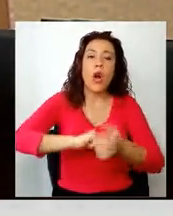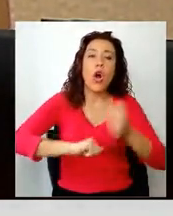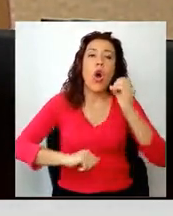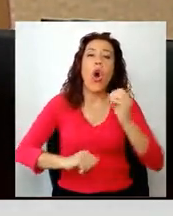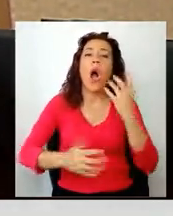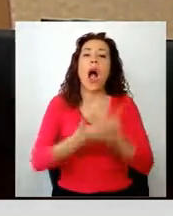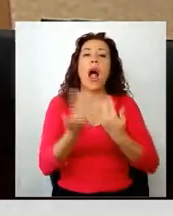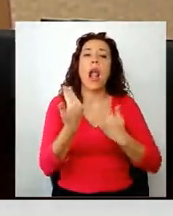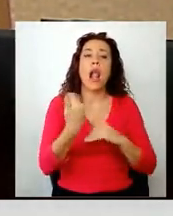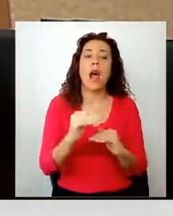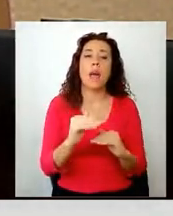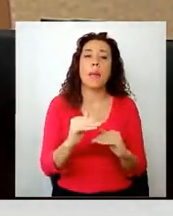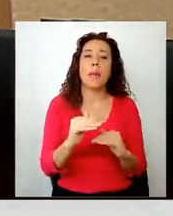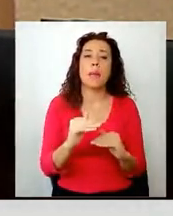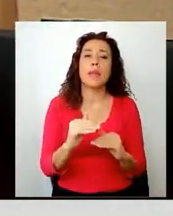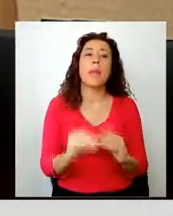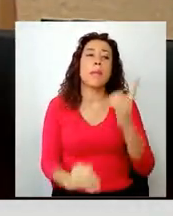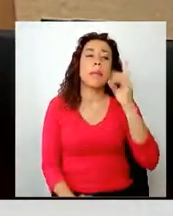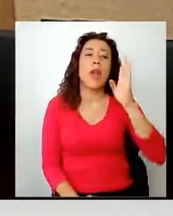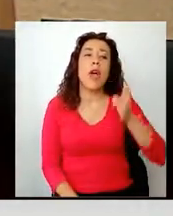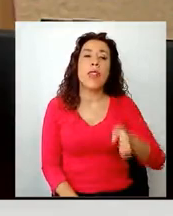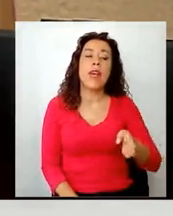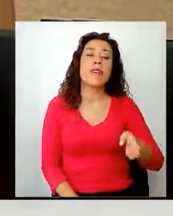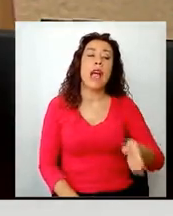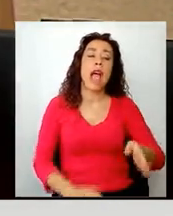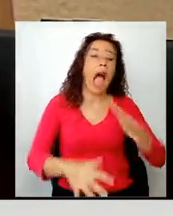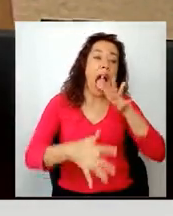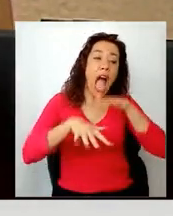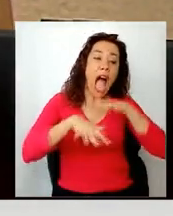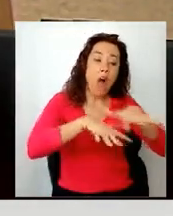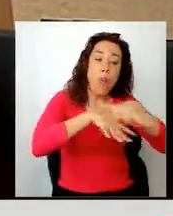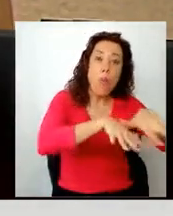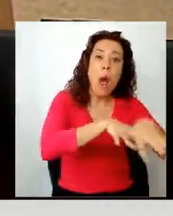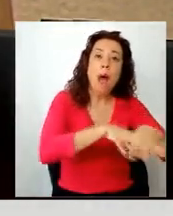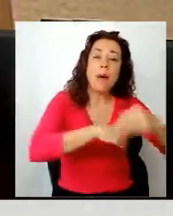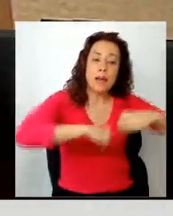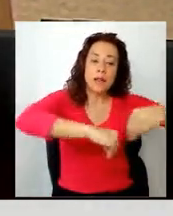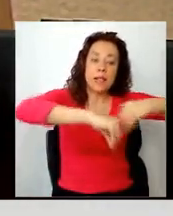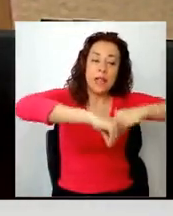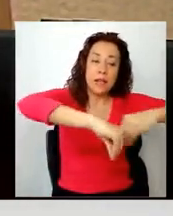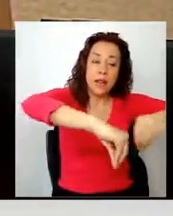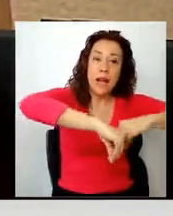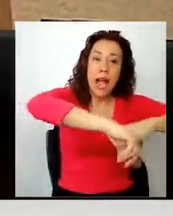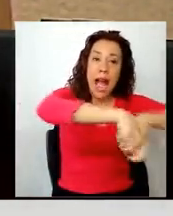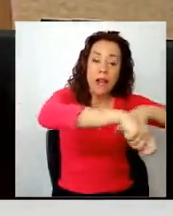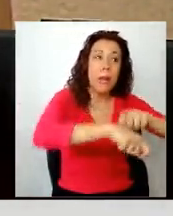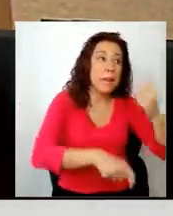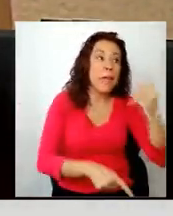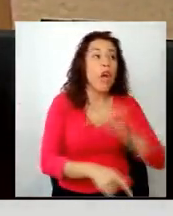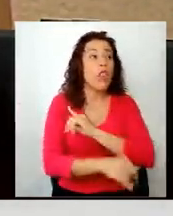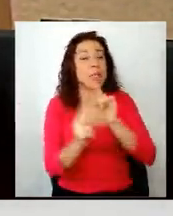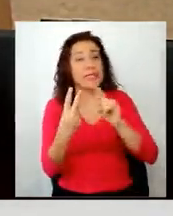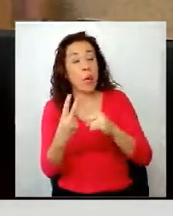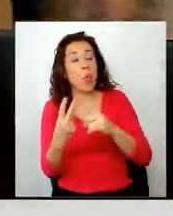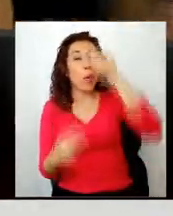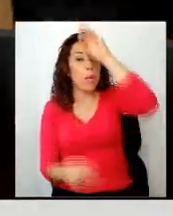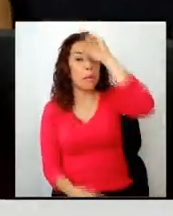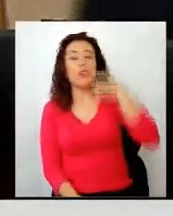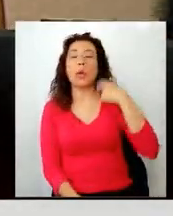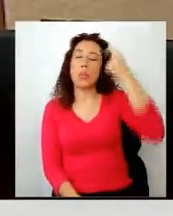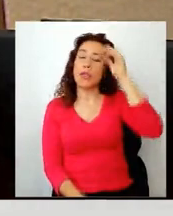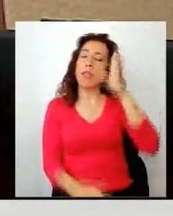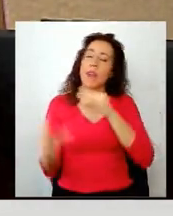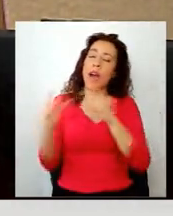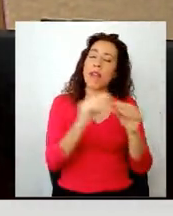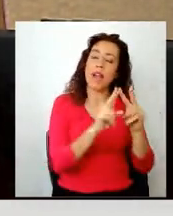ser destinado primero a la agricultura antes que a la minería por ejemplo de manera que creo que hay que hacer una discusión mayor pero